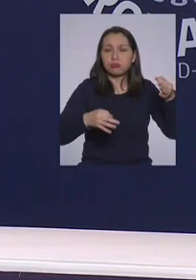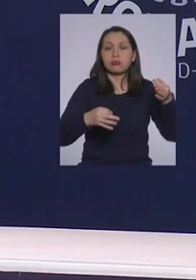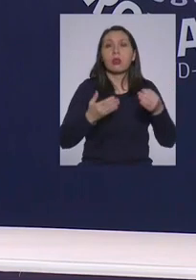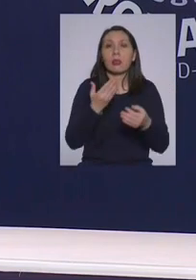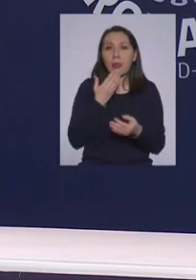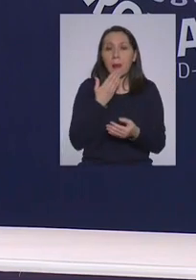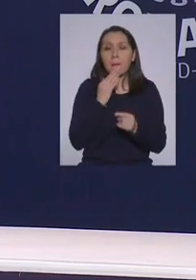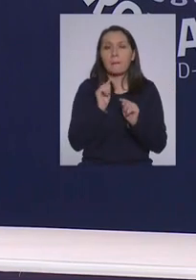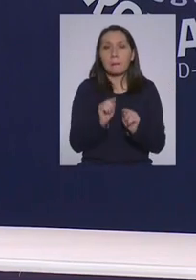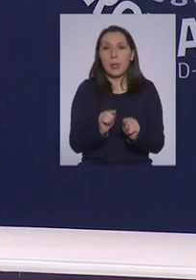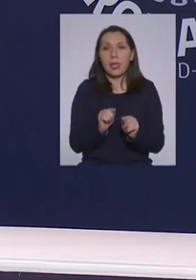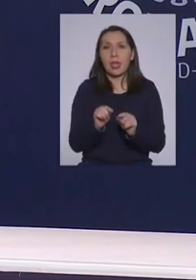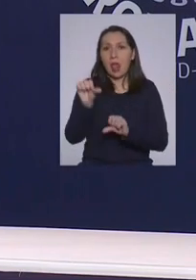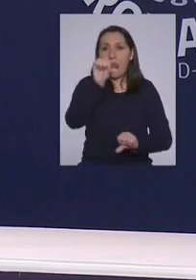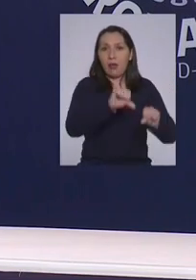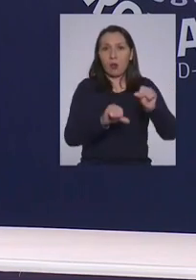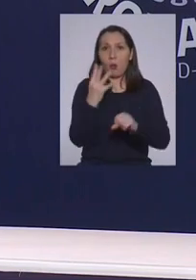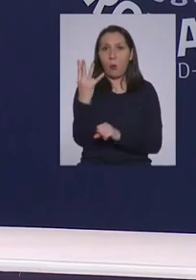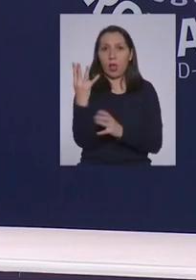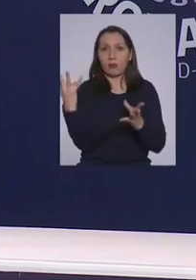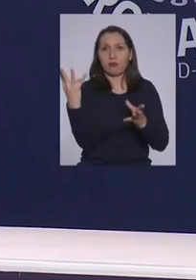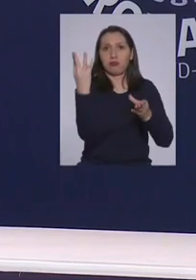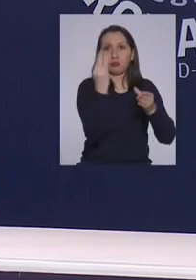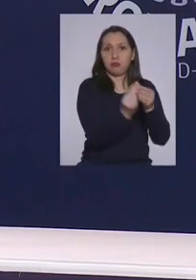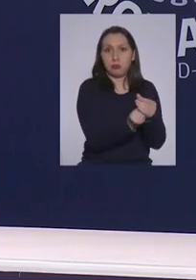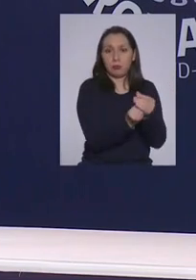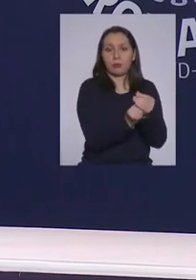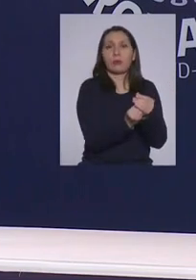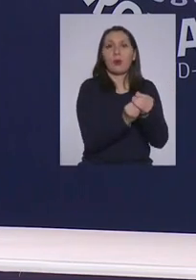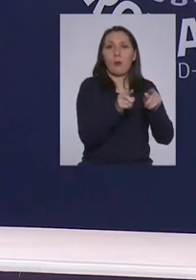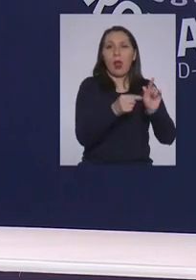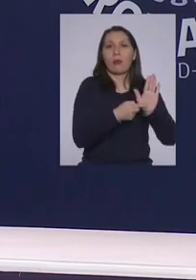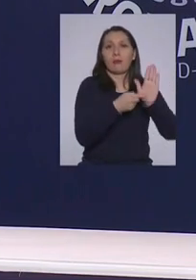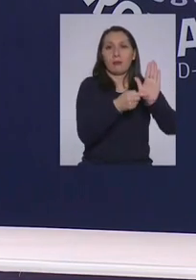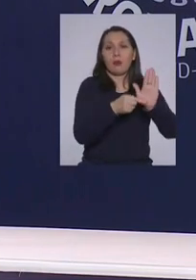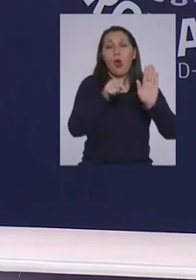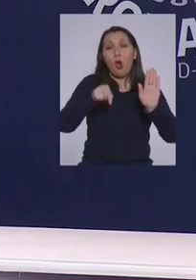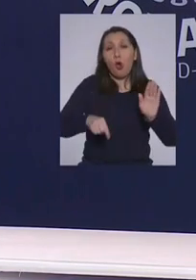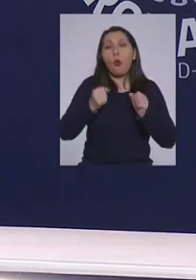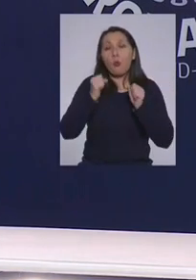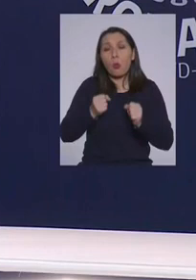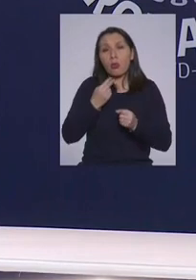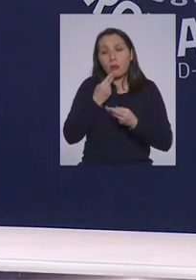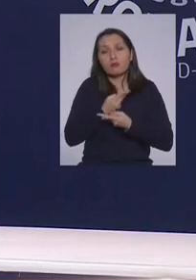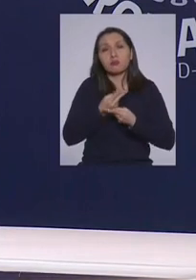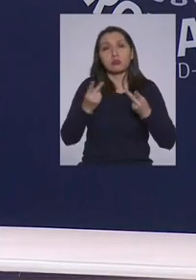también de los laboratorios. Y es por eso que hoy día podemos dar esa información